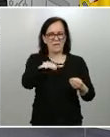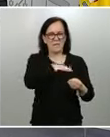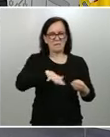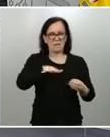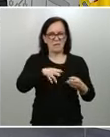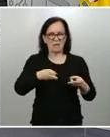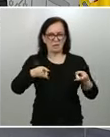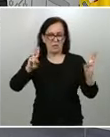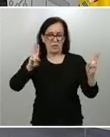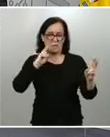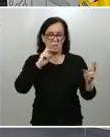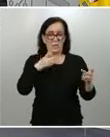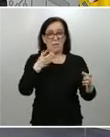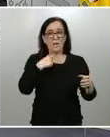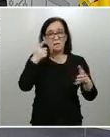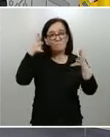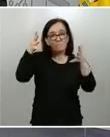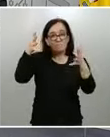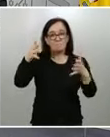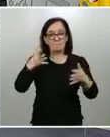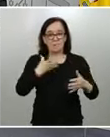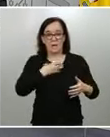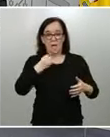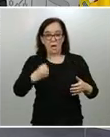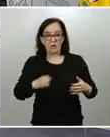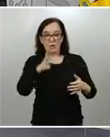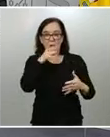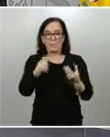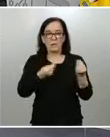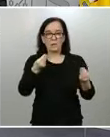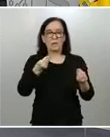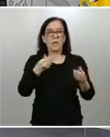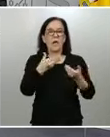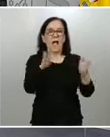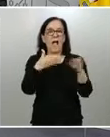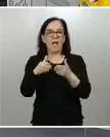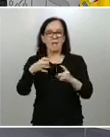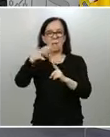ayuntamientos que hablan que abran ya parques y jardines gracias